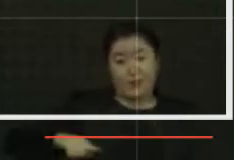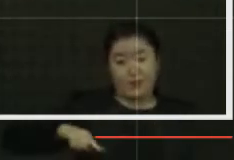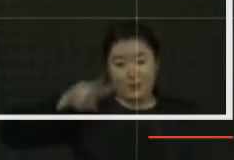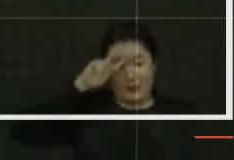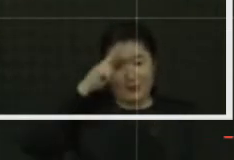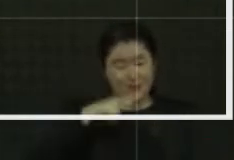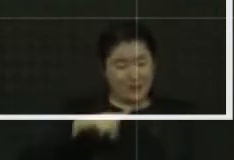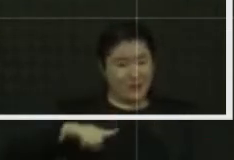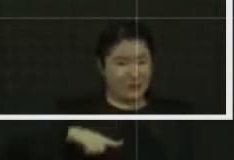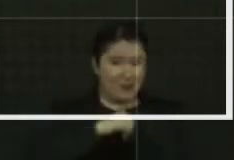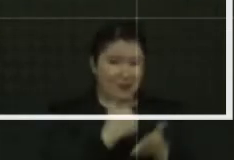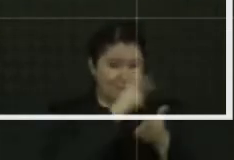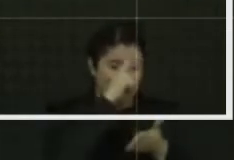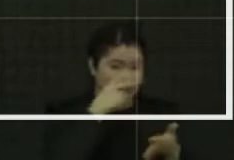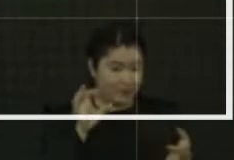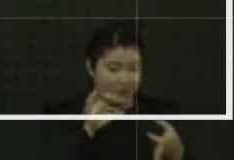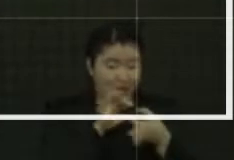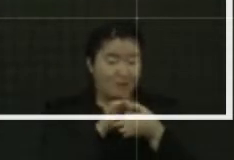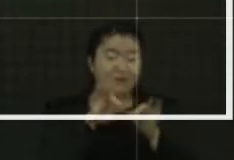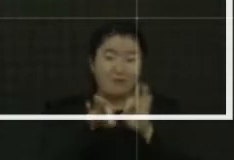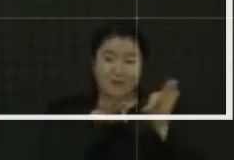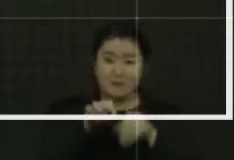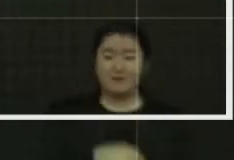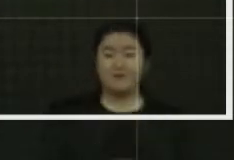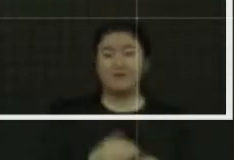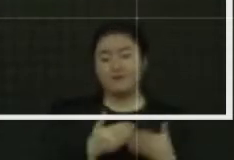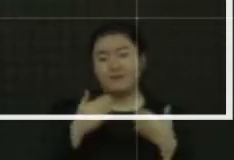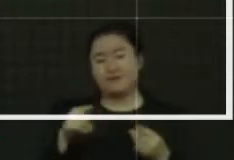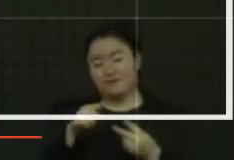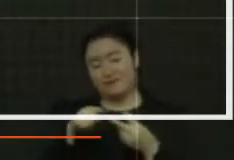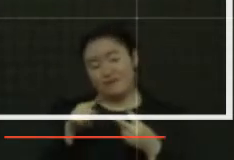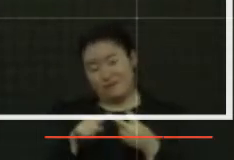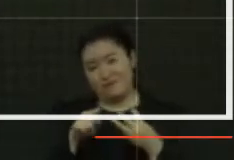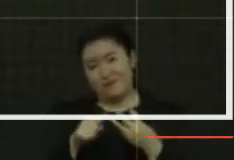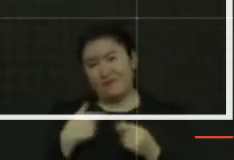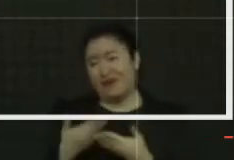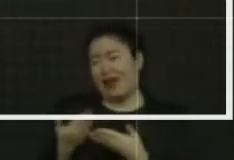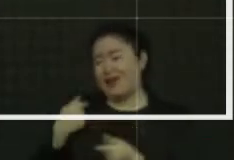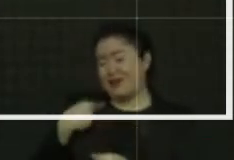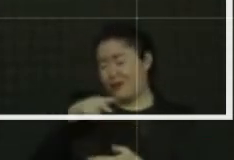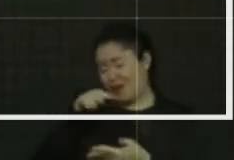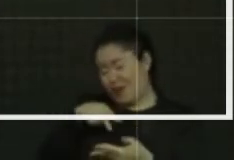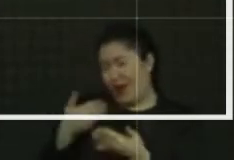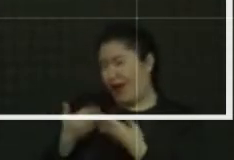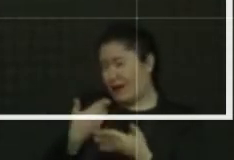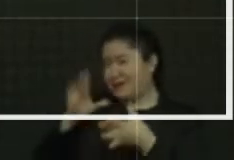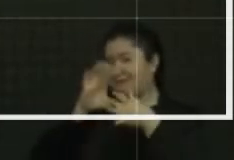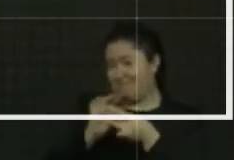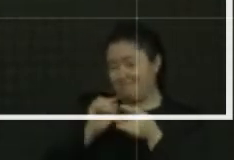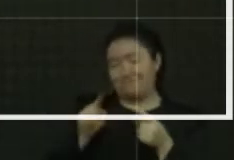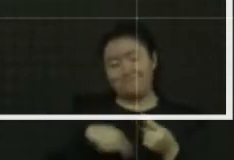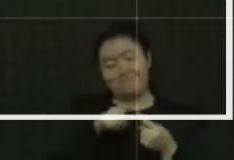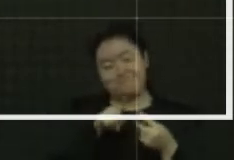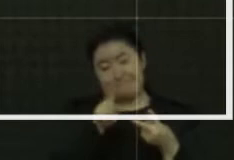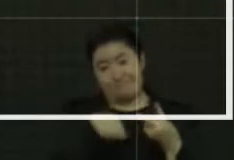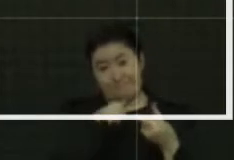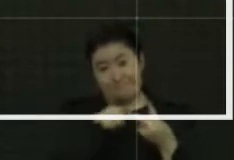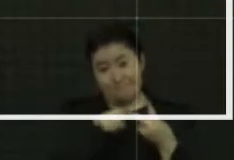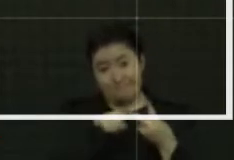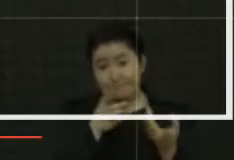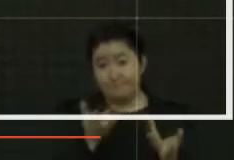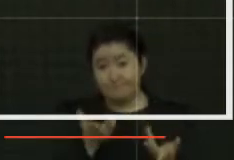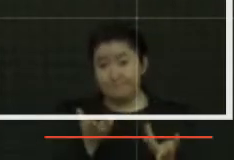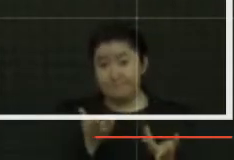desarrollándolo. Los otros dos temas, antes de pasar a la lectura del texto que traigo el día de hoy, es el debate de dónde